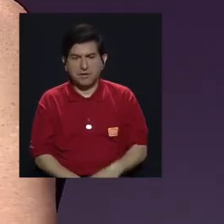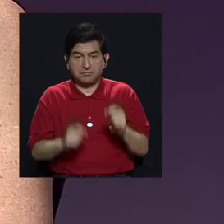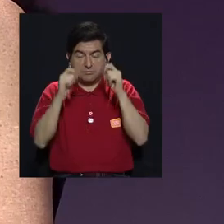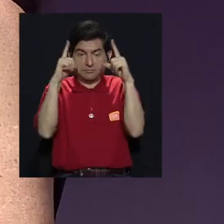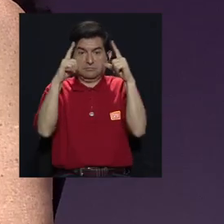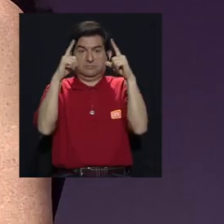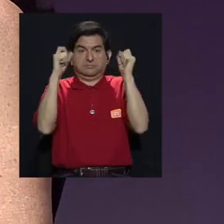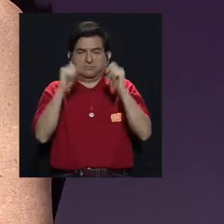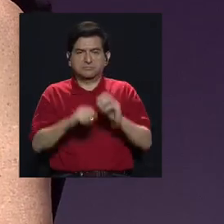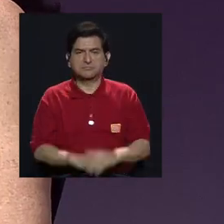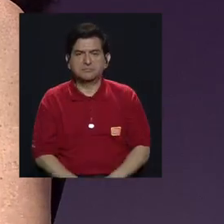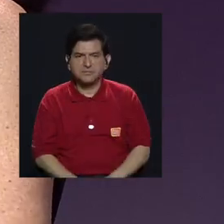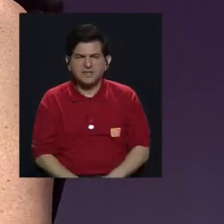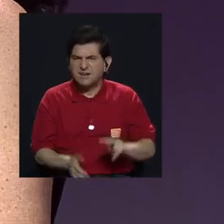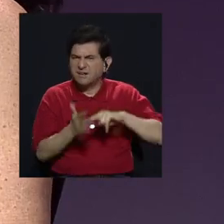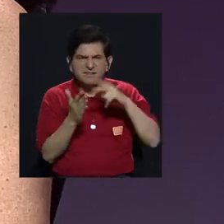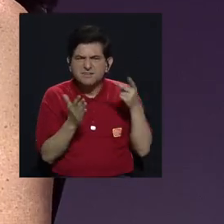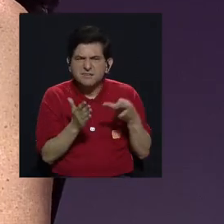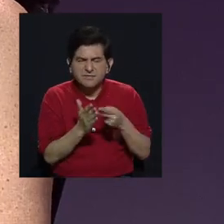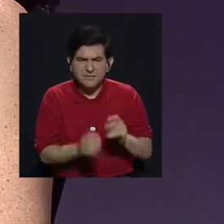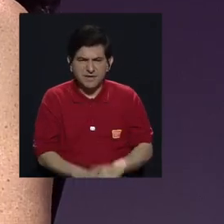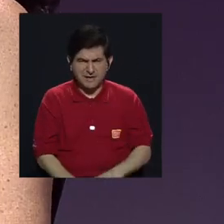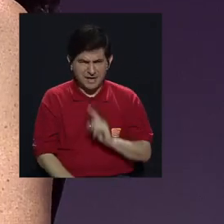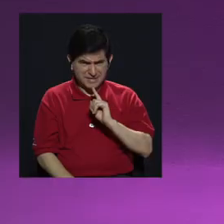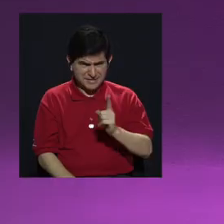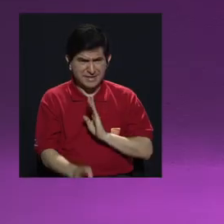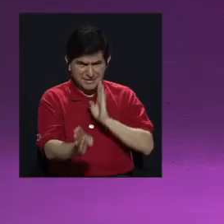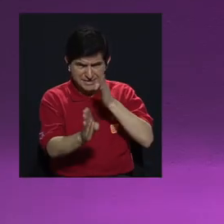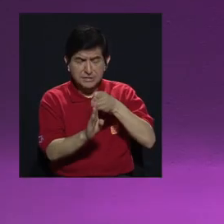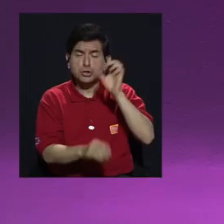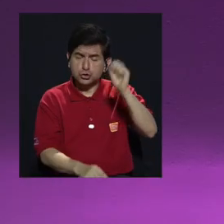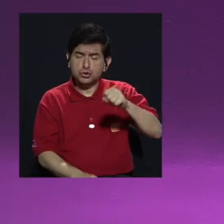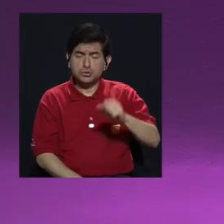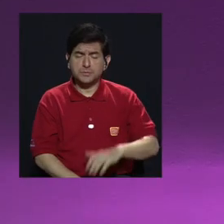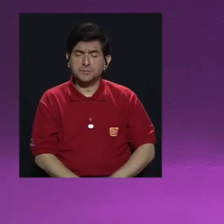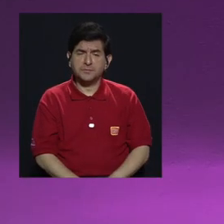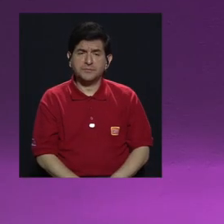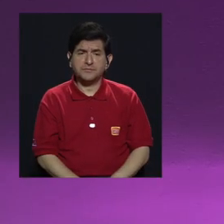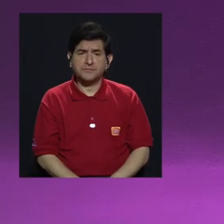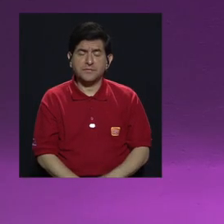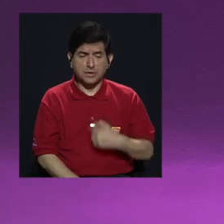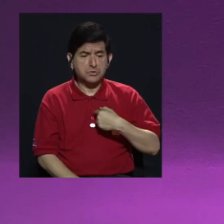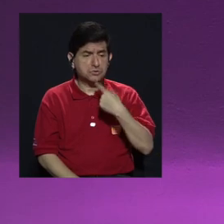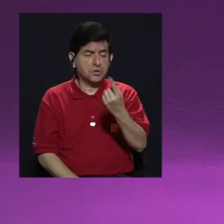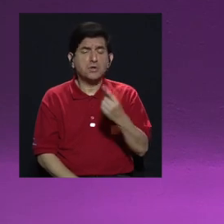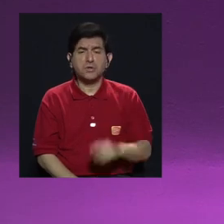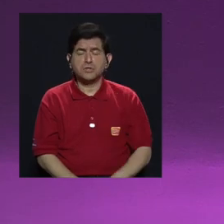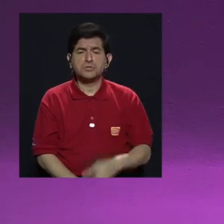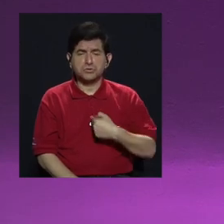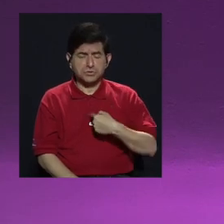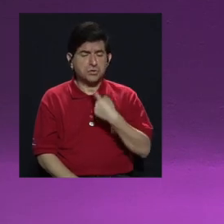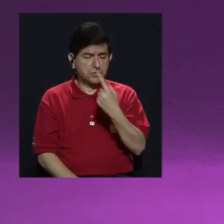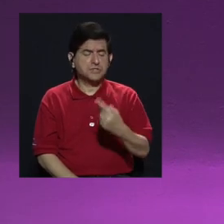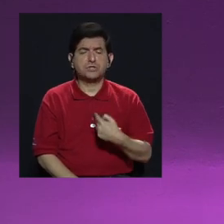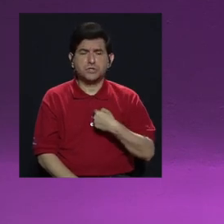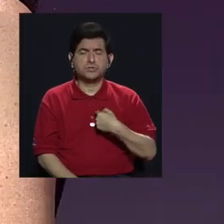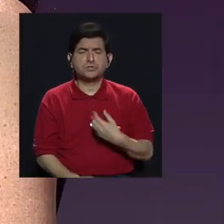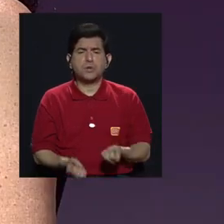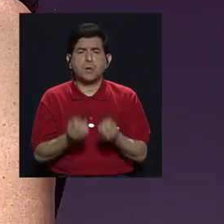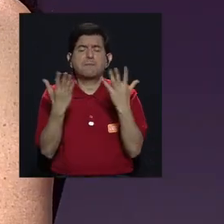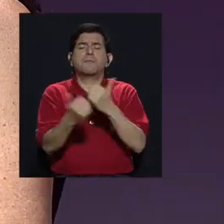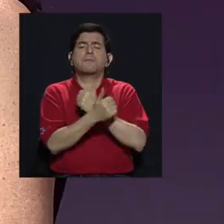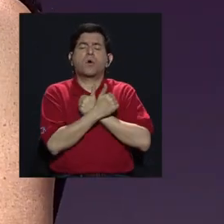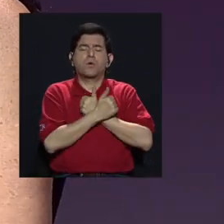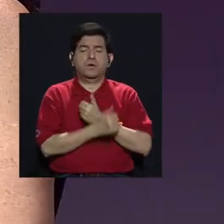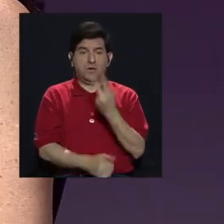ojos, ¿verdad? Porque, ¿qué significa eso? ¿Se dice así, tal cual? Sí, yo lo he dicho, por ejemplo, yo he dicho soy poliamorosa y